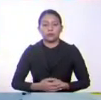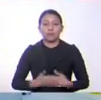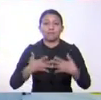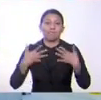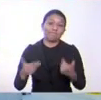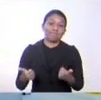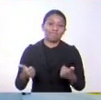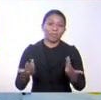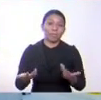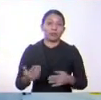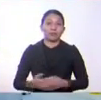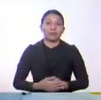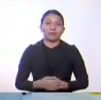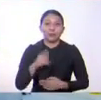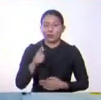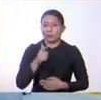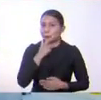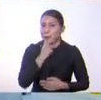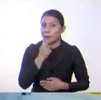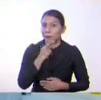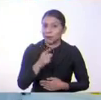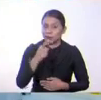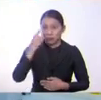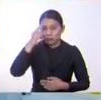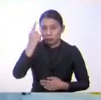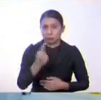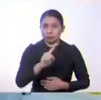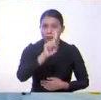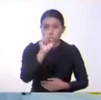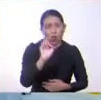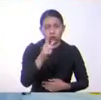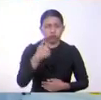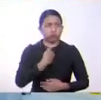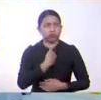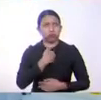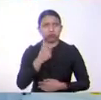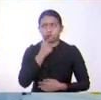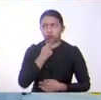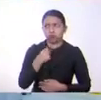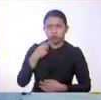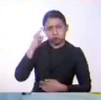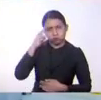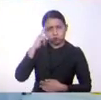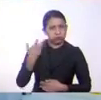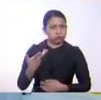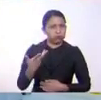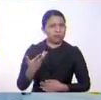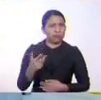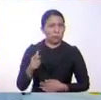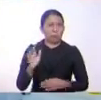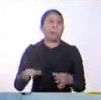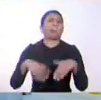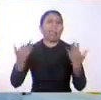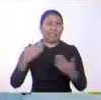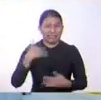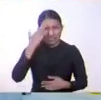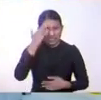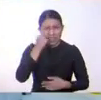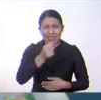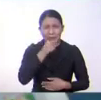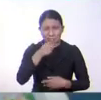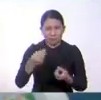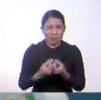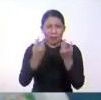Bueno, y seguramente te han preguntado, o tal vez tú te has preguntado, ¿y esto a mí para qué me sirve? Pues